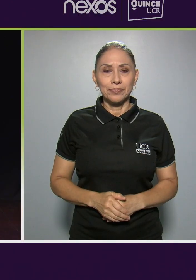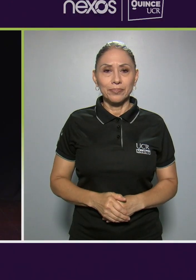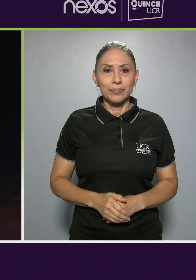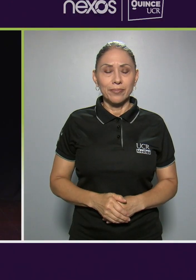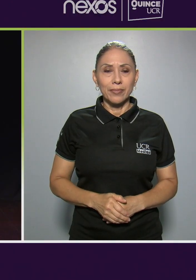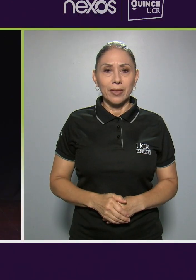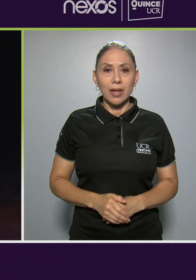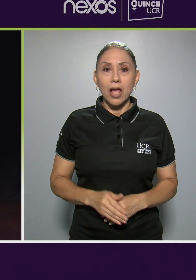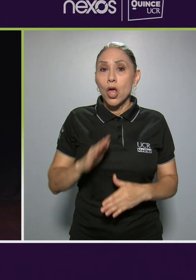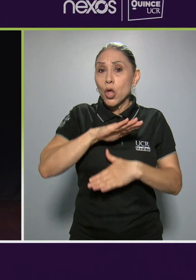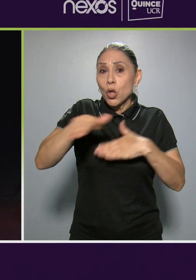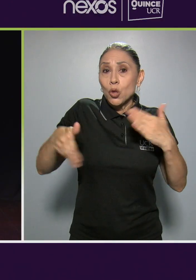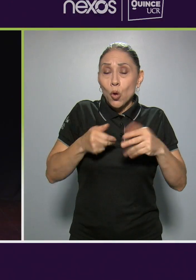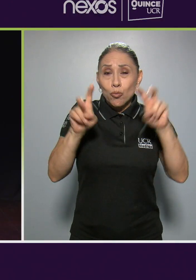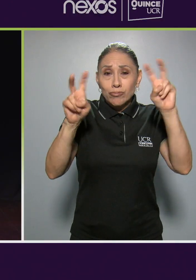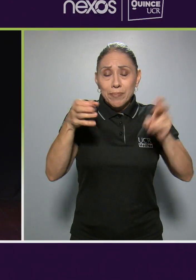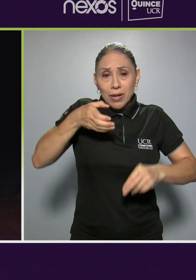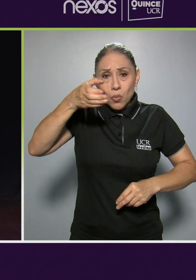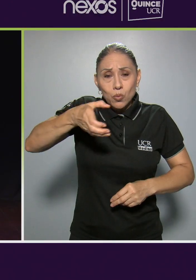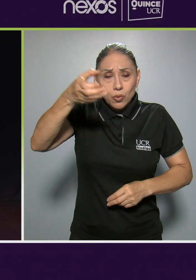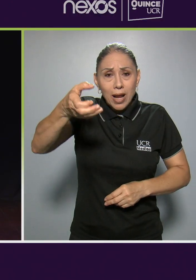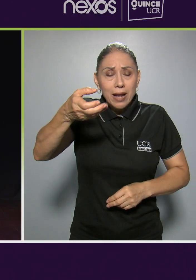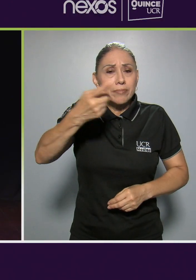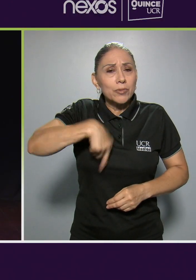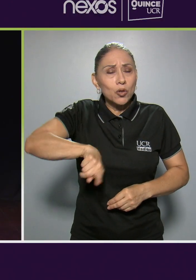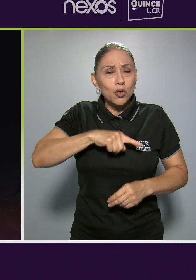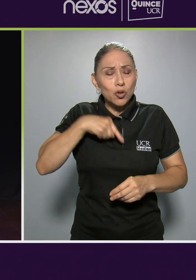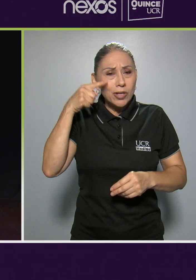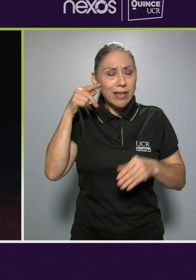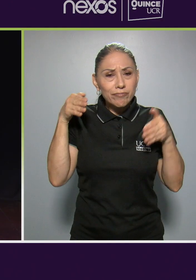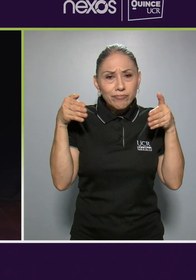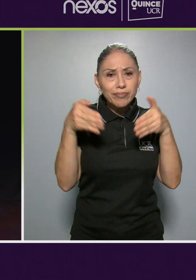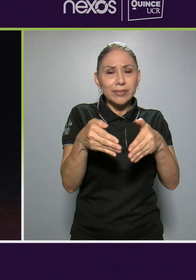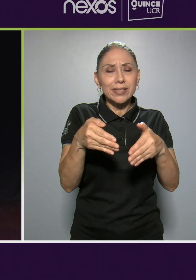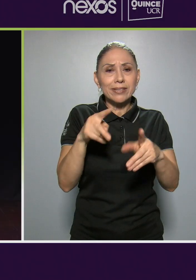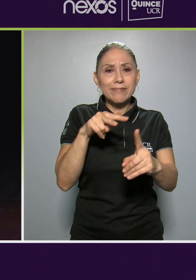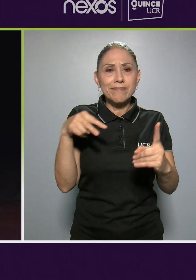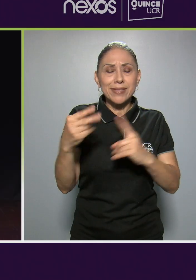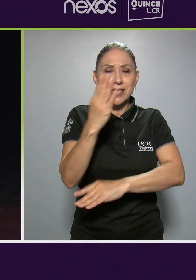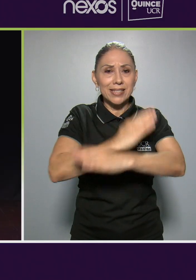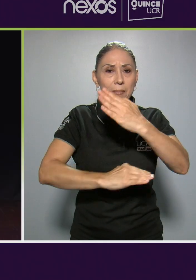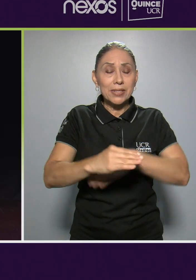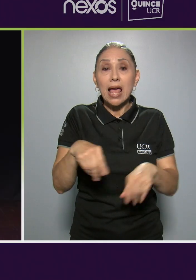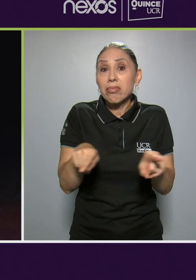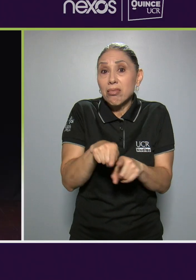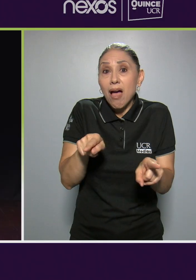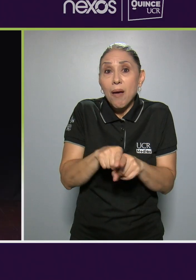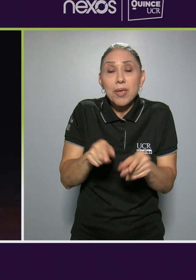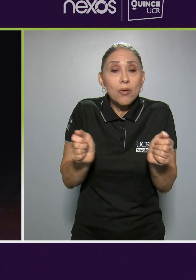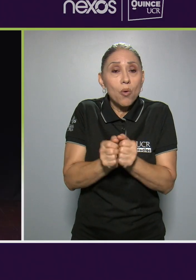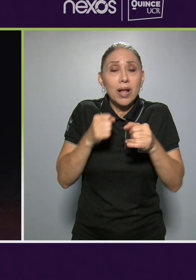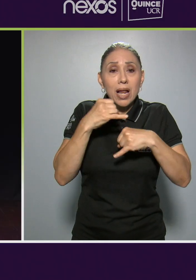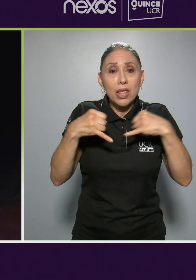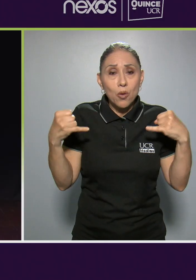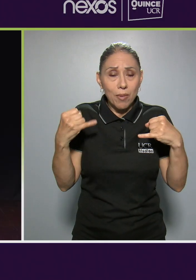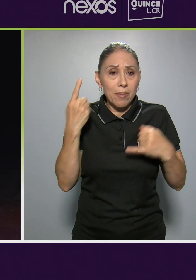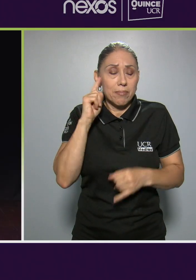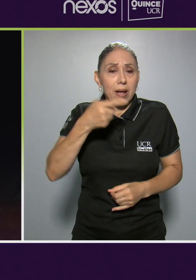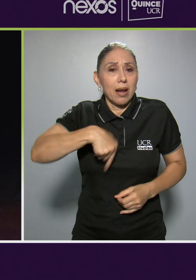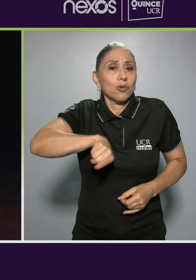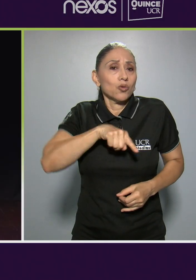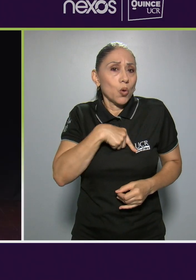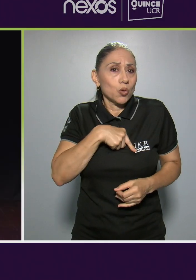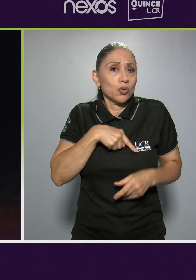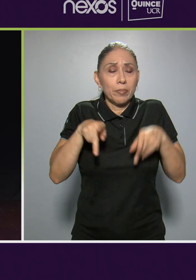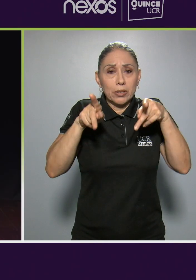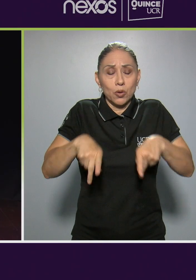Todo lo que era la parte cultural veíamos la discapacidad, porque lo veíamos hasta en el mismo idioma, ¿verdad? Que para nosotros era